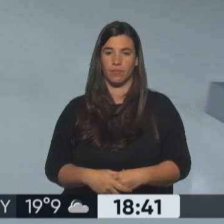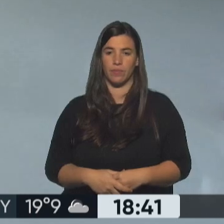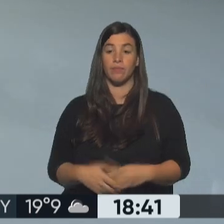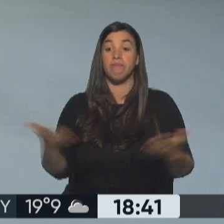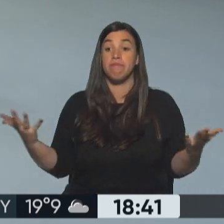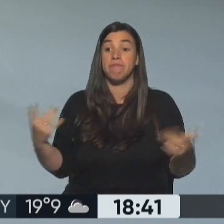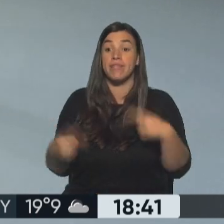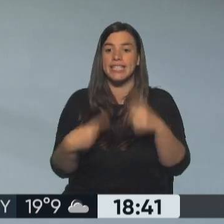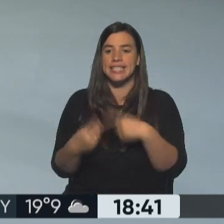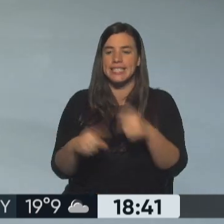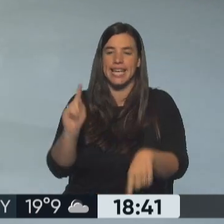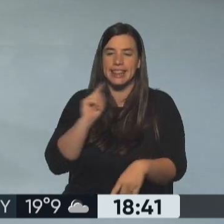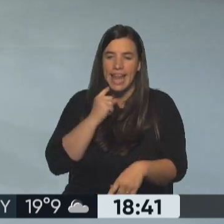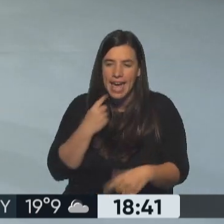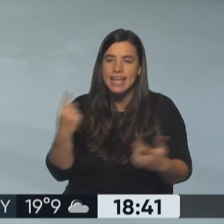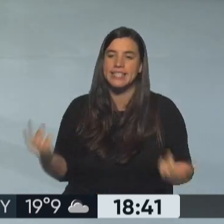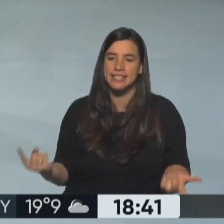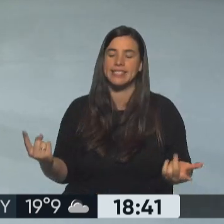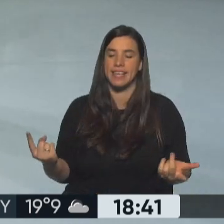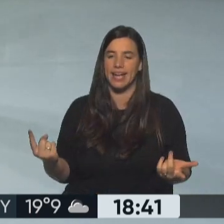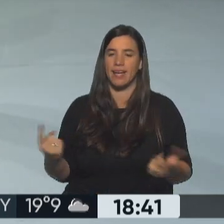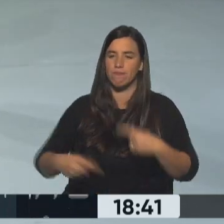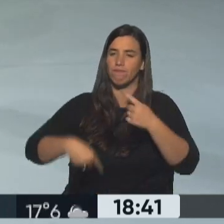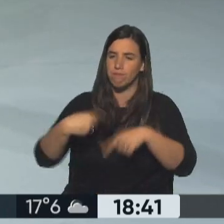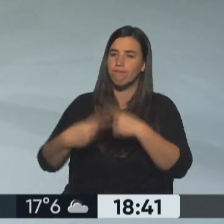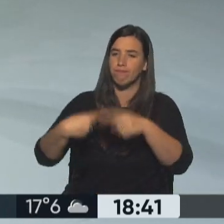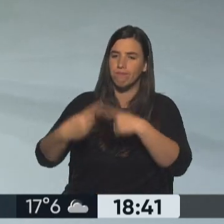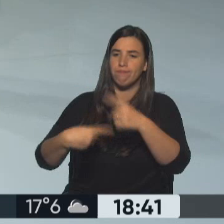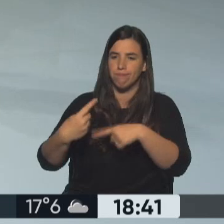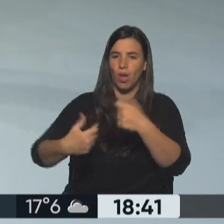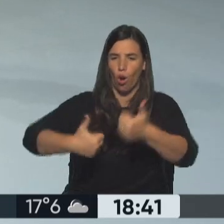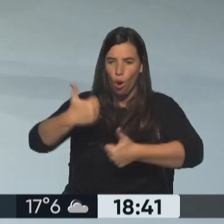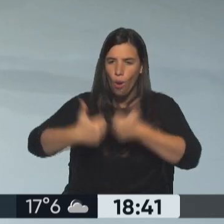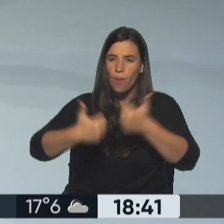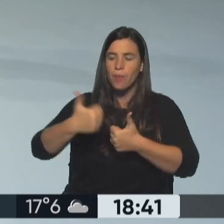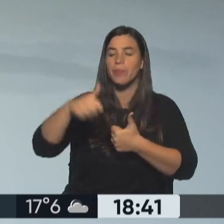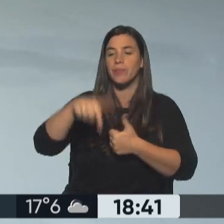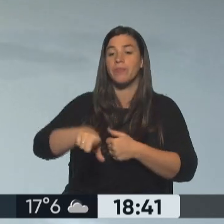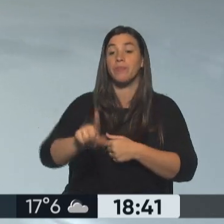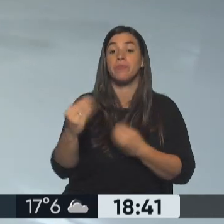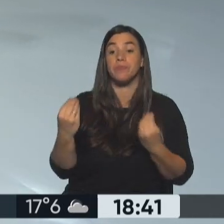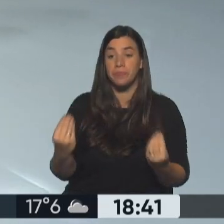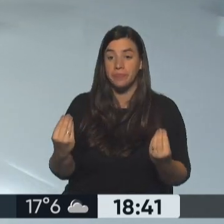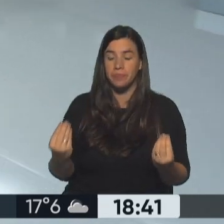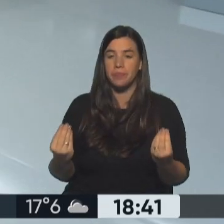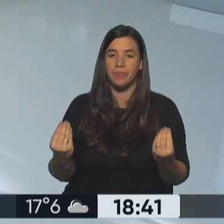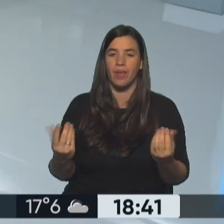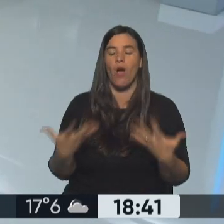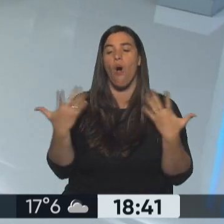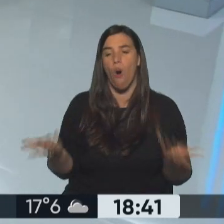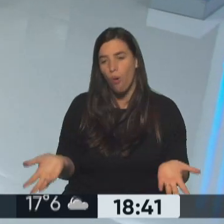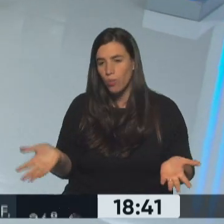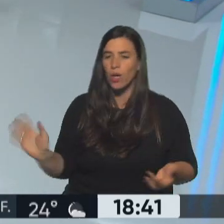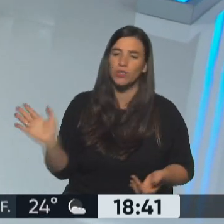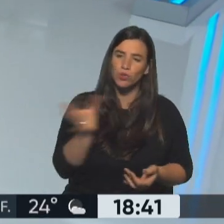Y sigue la 13, sigue el capítulo 13 de esta liga que recurre, por supuesto, a todos los